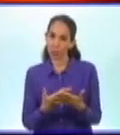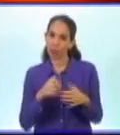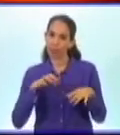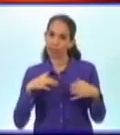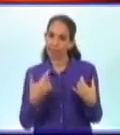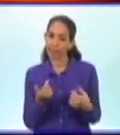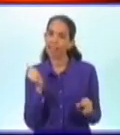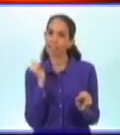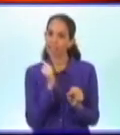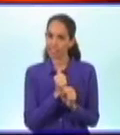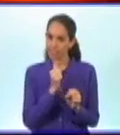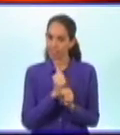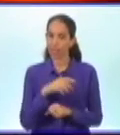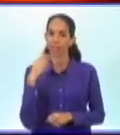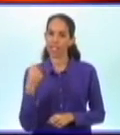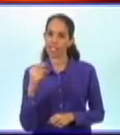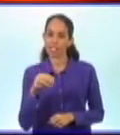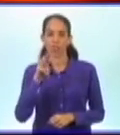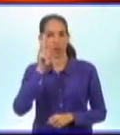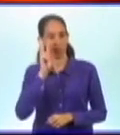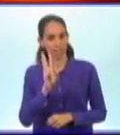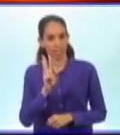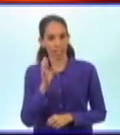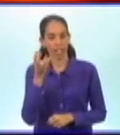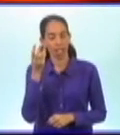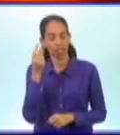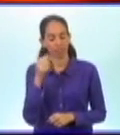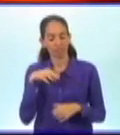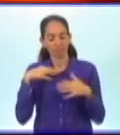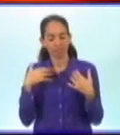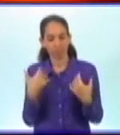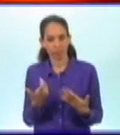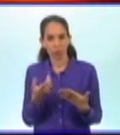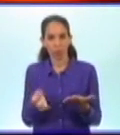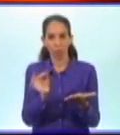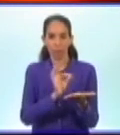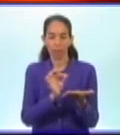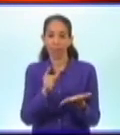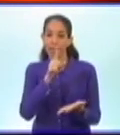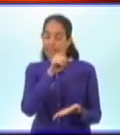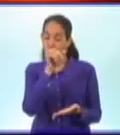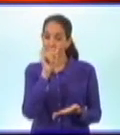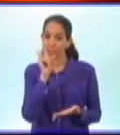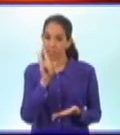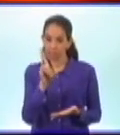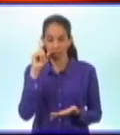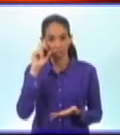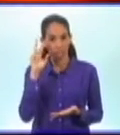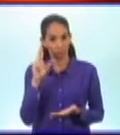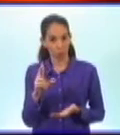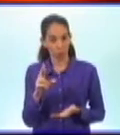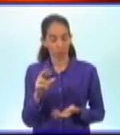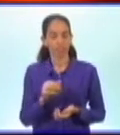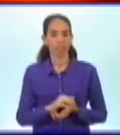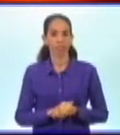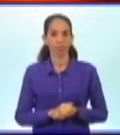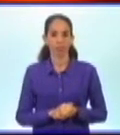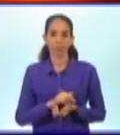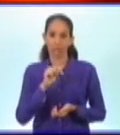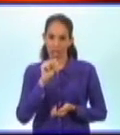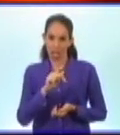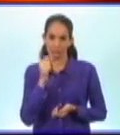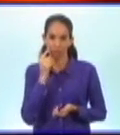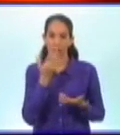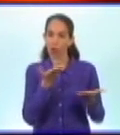trabajando en el ejercicio 3 de la página 169 de tu cuaderno de ortografía. De igual manera te lo presento, pero